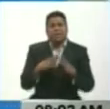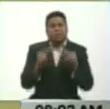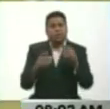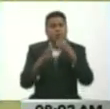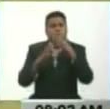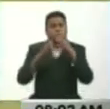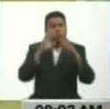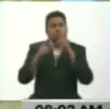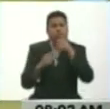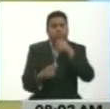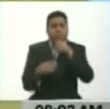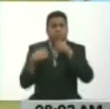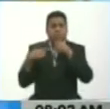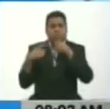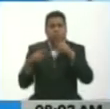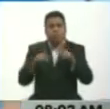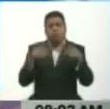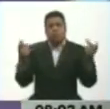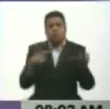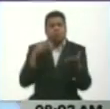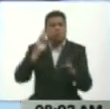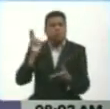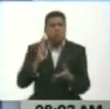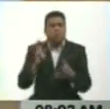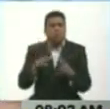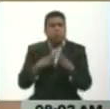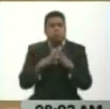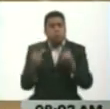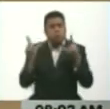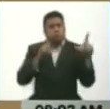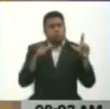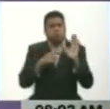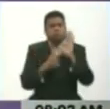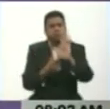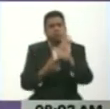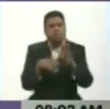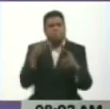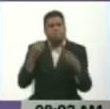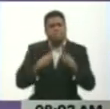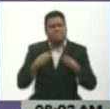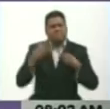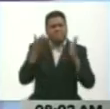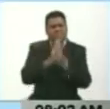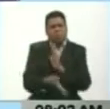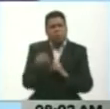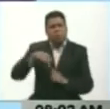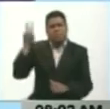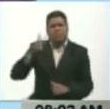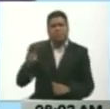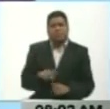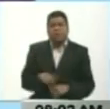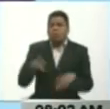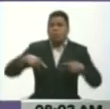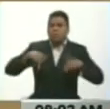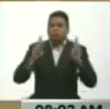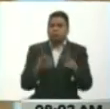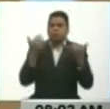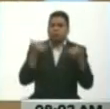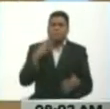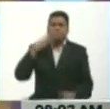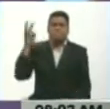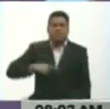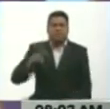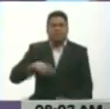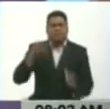comunicación frente a una situación que lamentablemente vive el país el día de hoy, pero que el llamado es a seguir diciendo de manera oportuna la verdad de